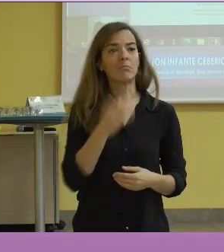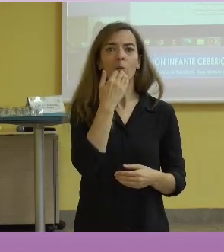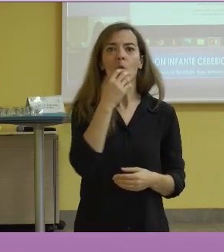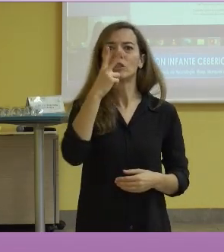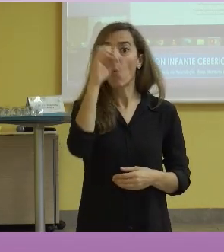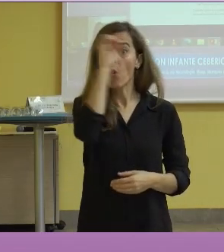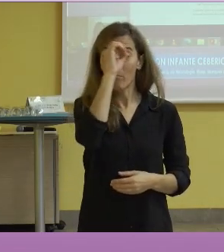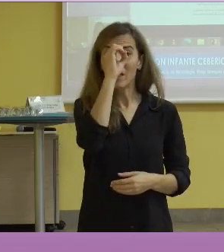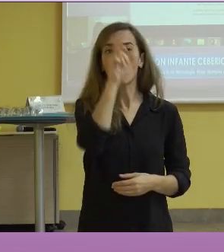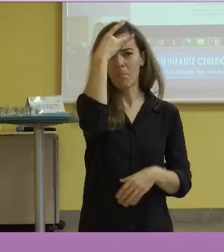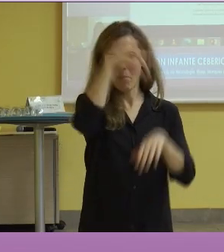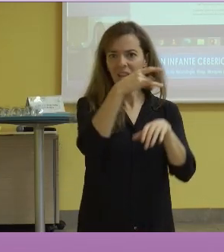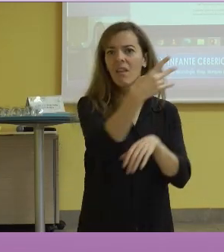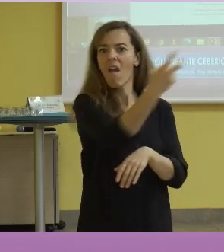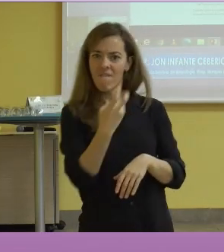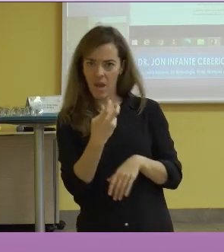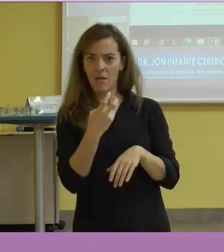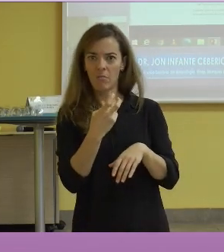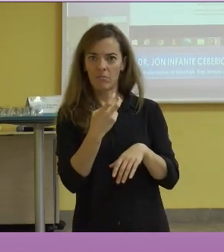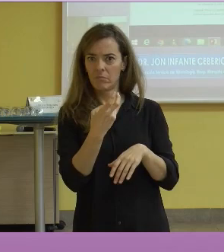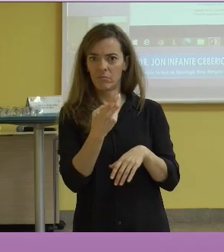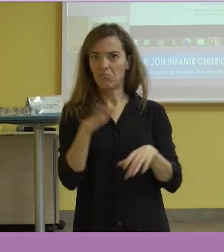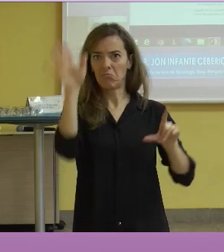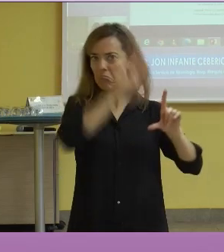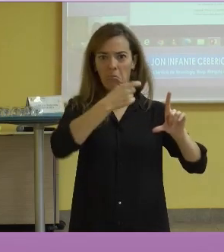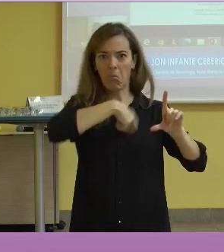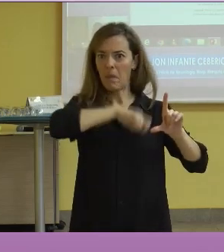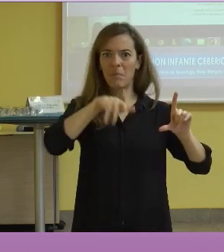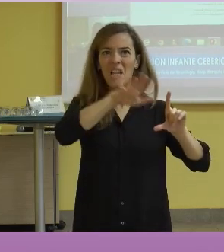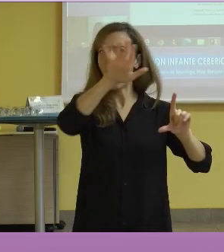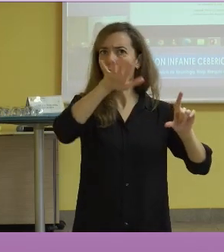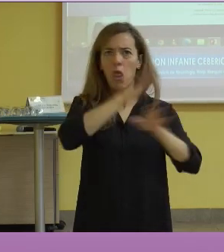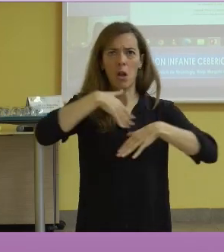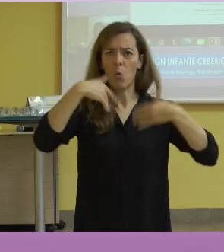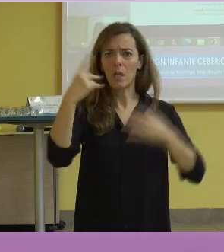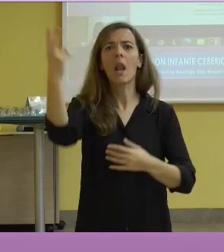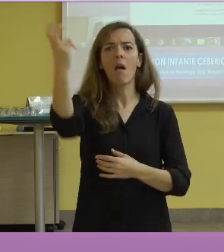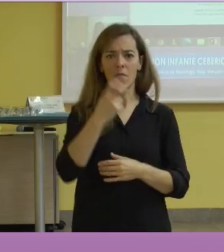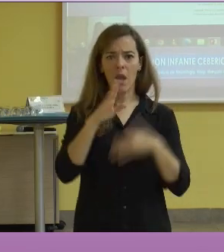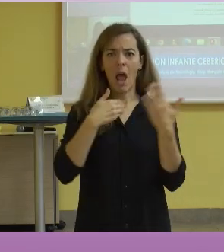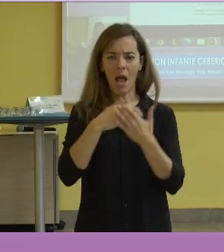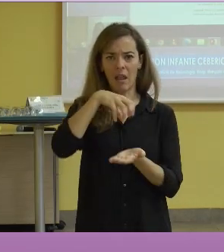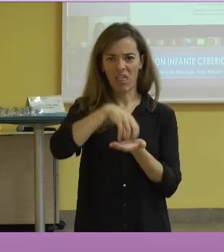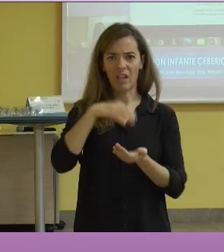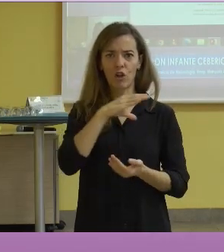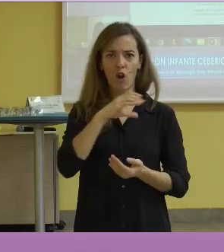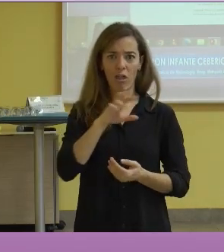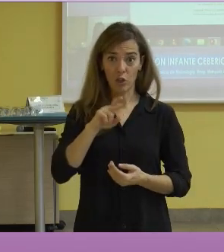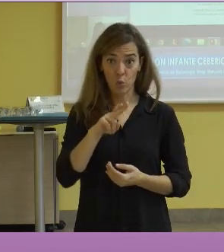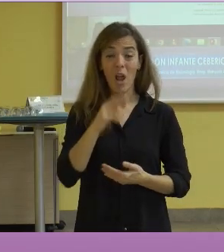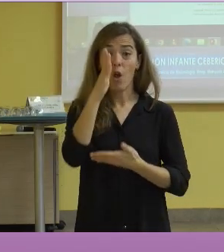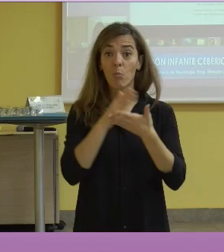o para lo que sea de cualquier punto de España, ¿no? Y esto, bueno, pues es, en cada comunidad